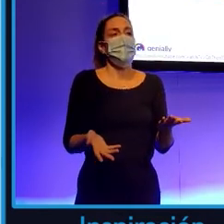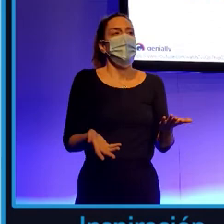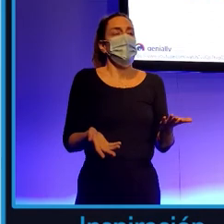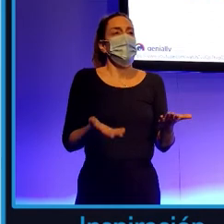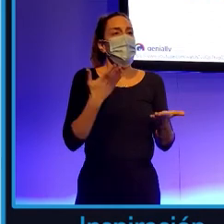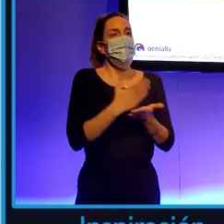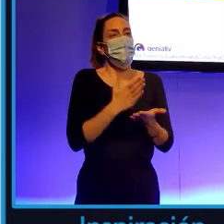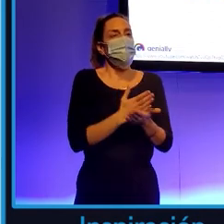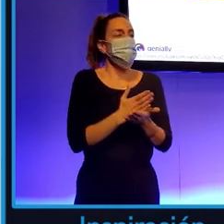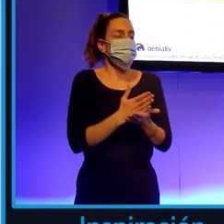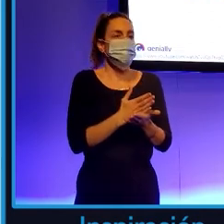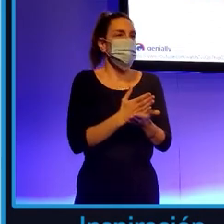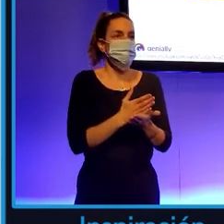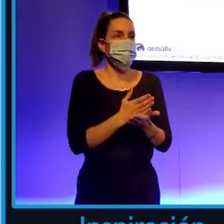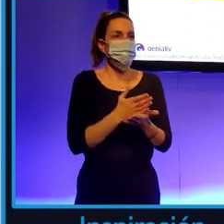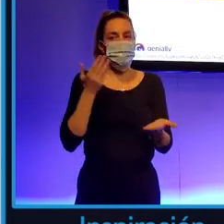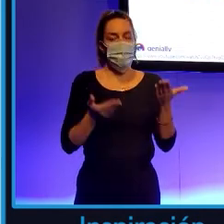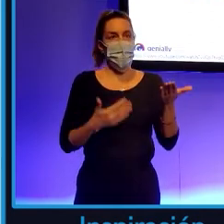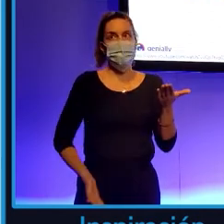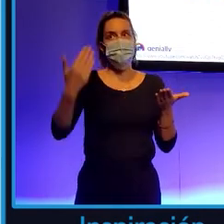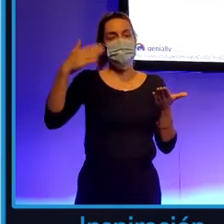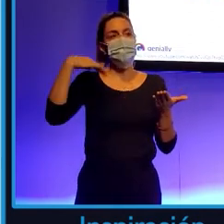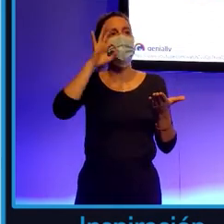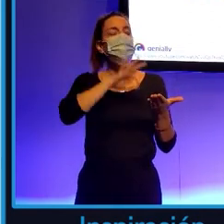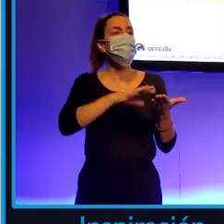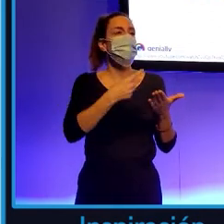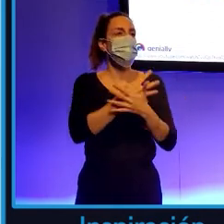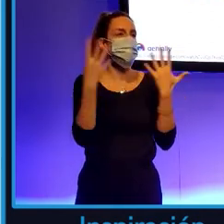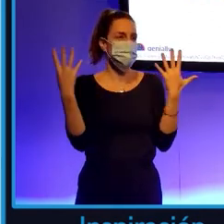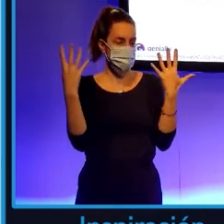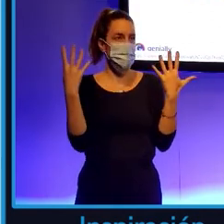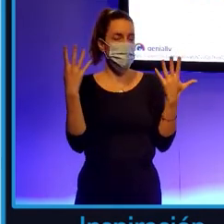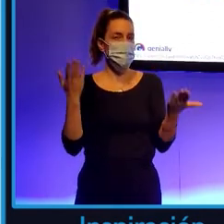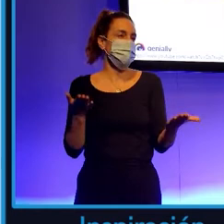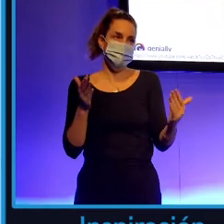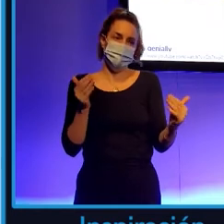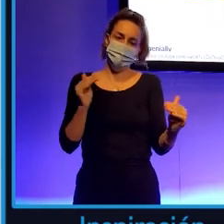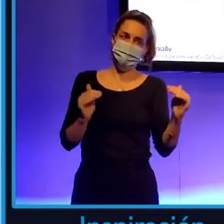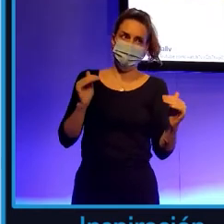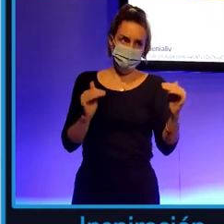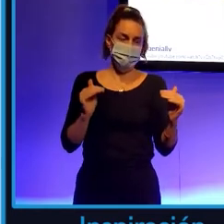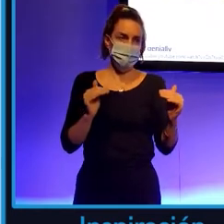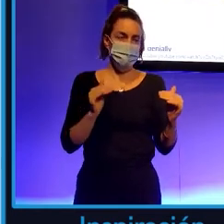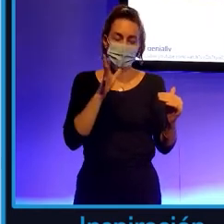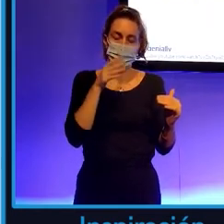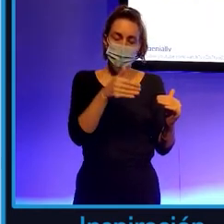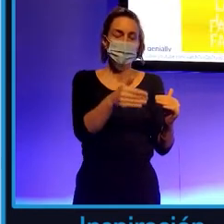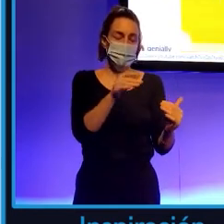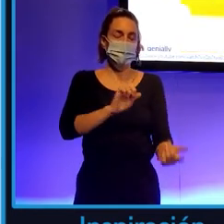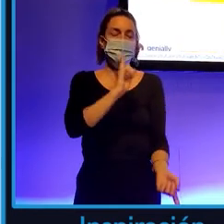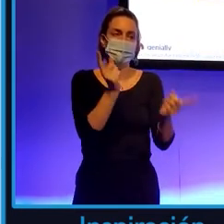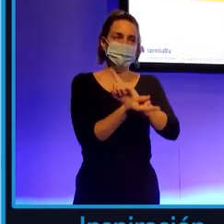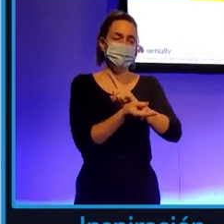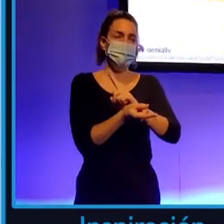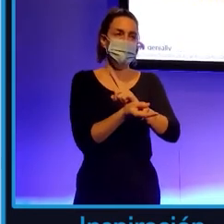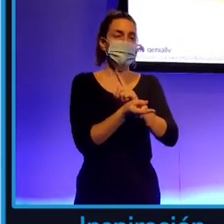bastante similares a las que había en el siglo 19 y en el siglo 20 pero esto va a cambiar y nos